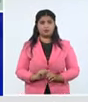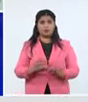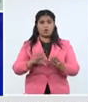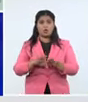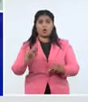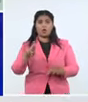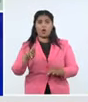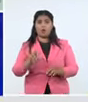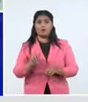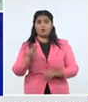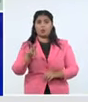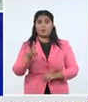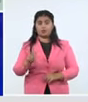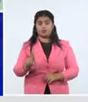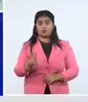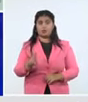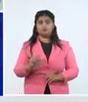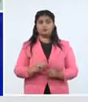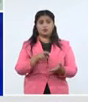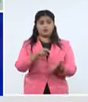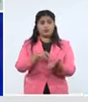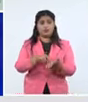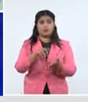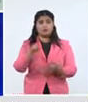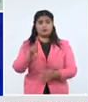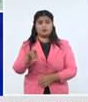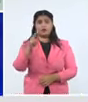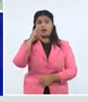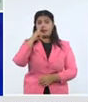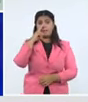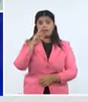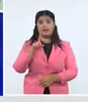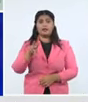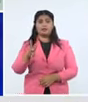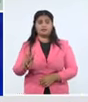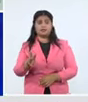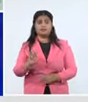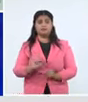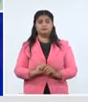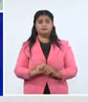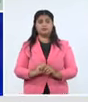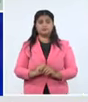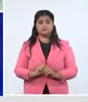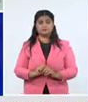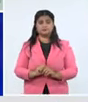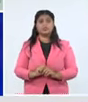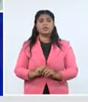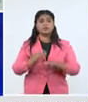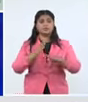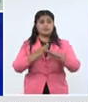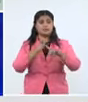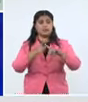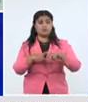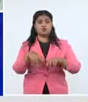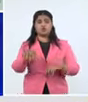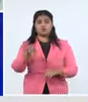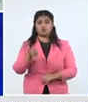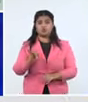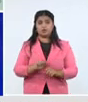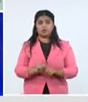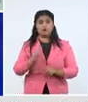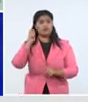21, Nuevitas 19, Minas 13, Sibanicú 8, Santa Cruz del Sur 6, Florida